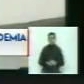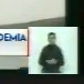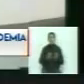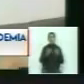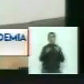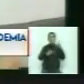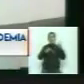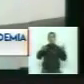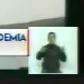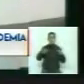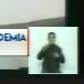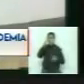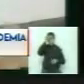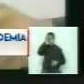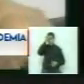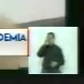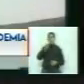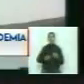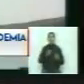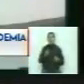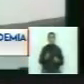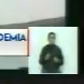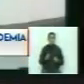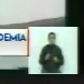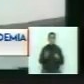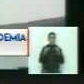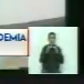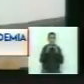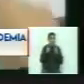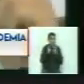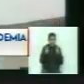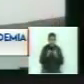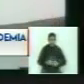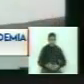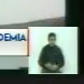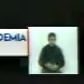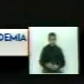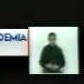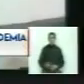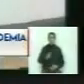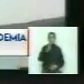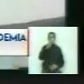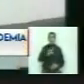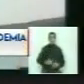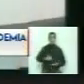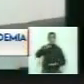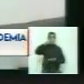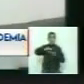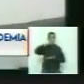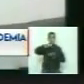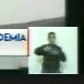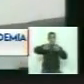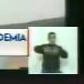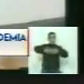que están dentro del hospital que no tienen una cama, que no tienen un respirador, para que la gente